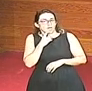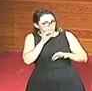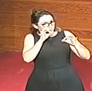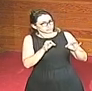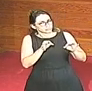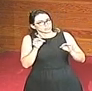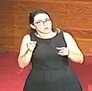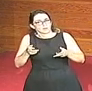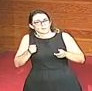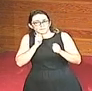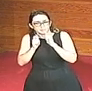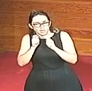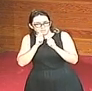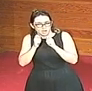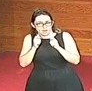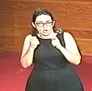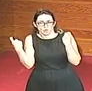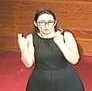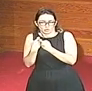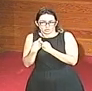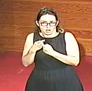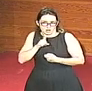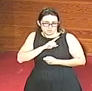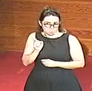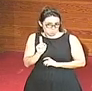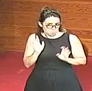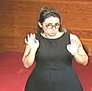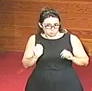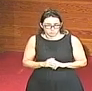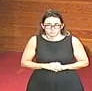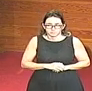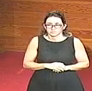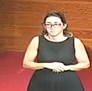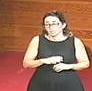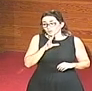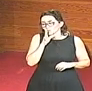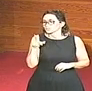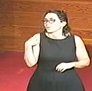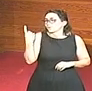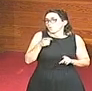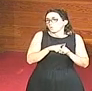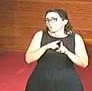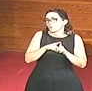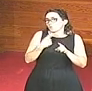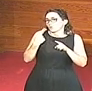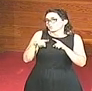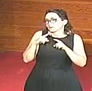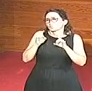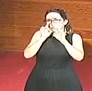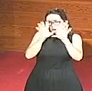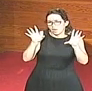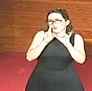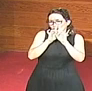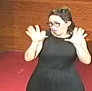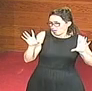un contrapoder, ¿no? Entonces, claro, damos por hecho ciertas cosas que no es el